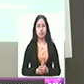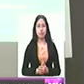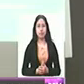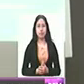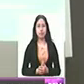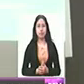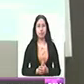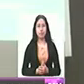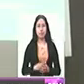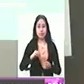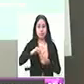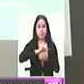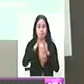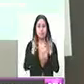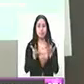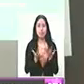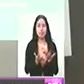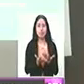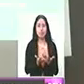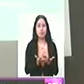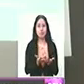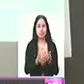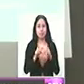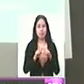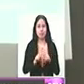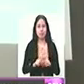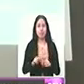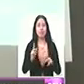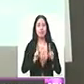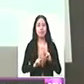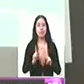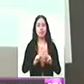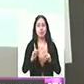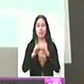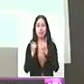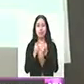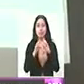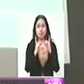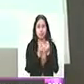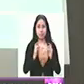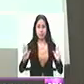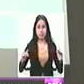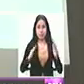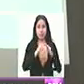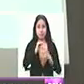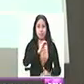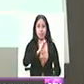de acuerdo a la cantidad de casos acumulados en cada departamento. La Paz,